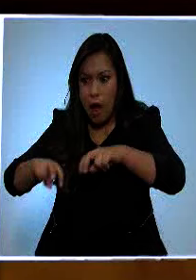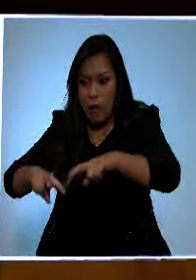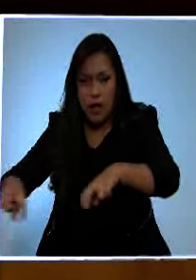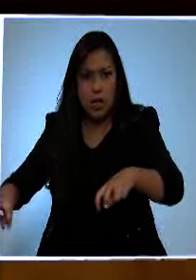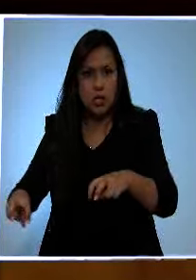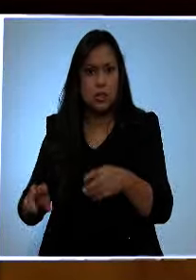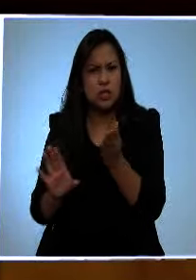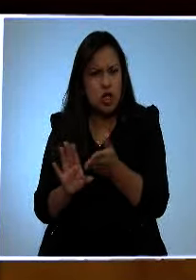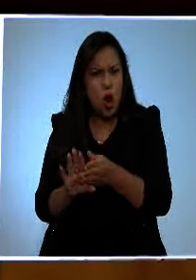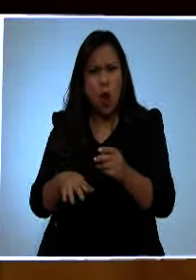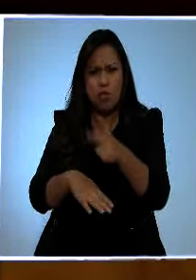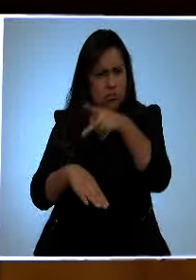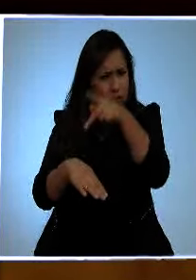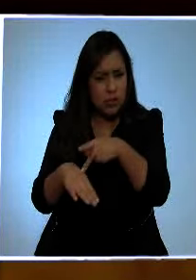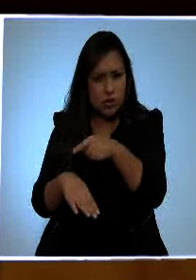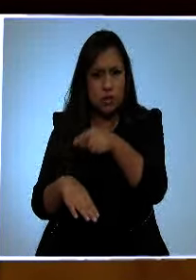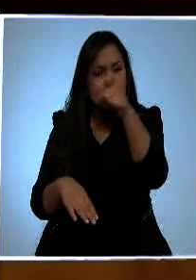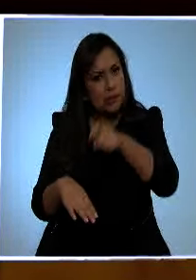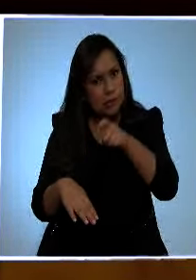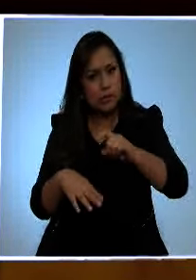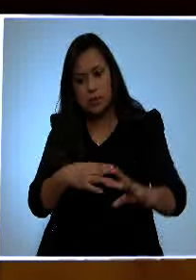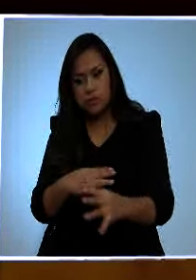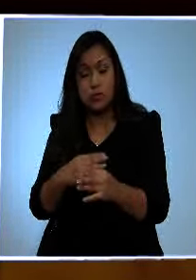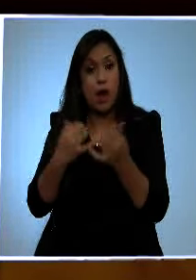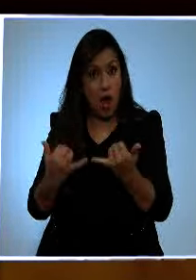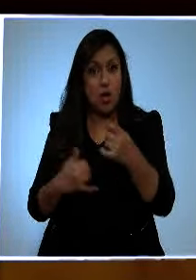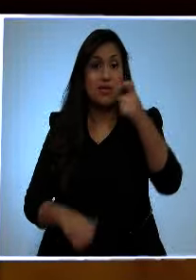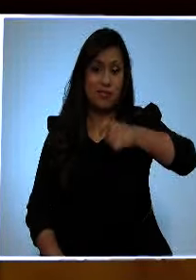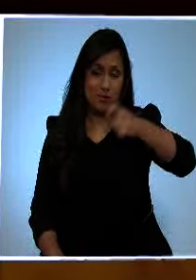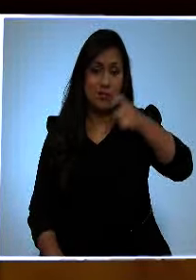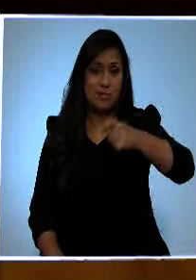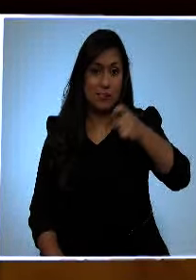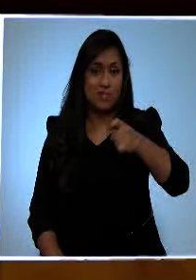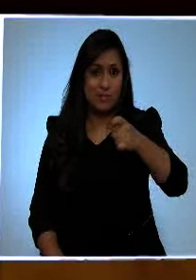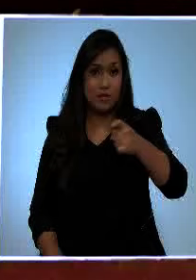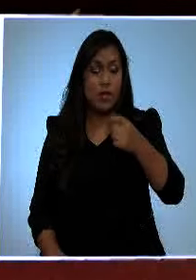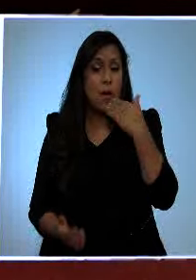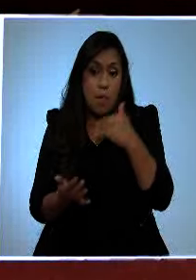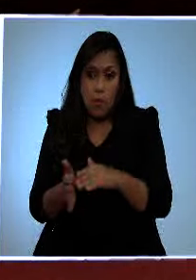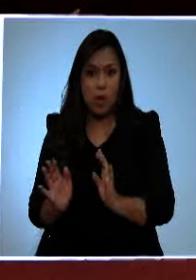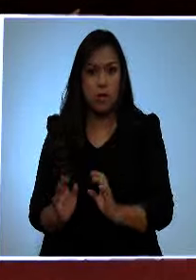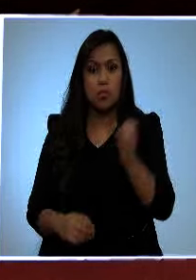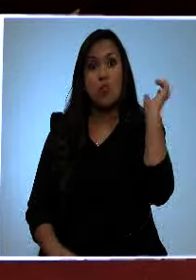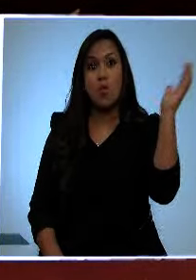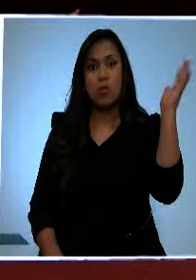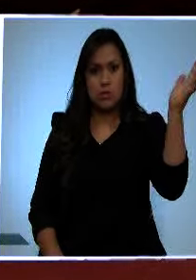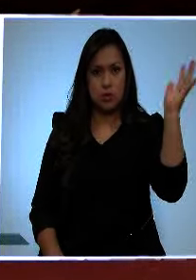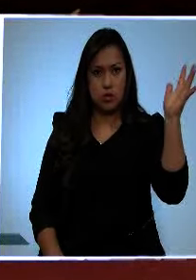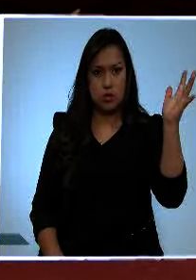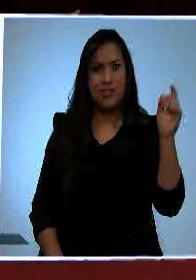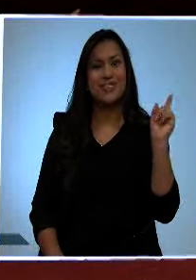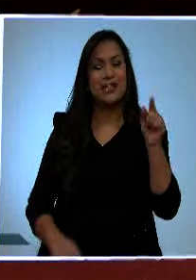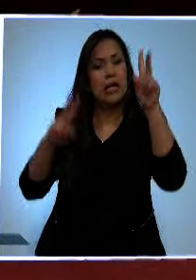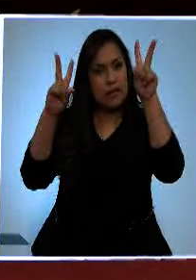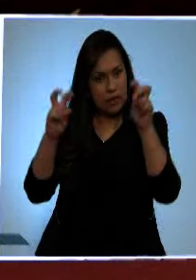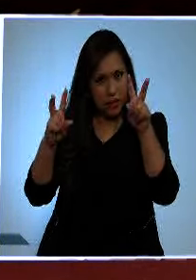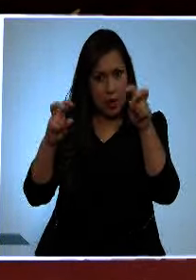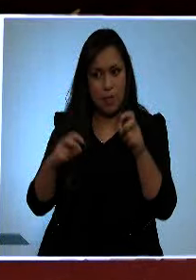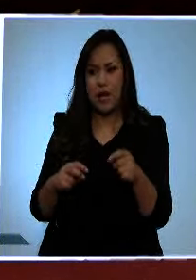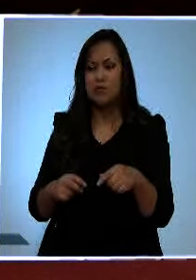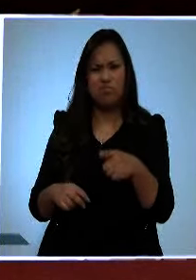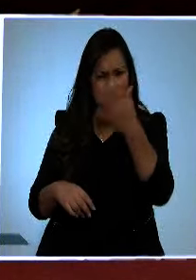forenses necesitamos inclusive hoy por hoy se necesita de educadores forenses es una es una cuestión que ya